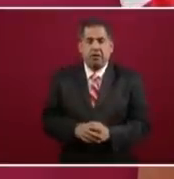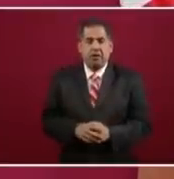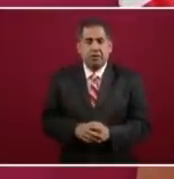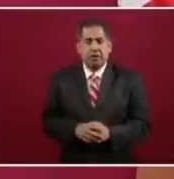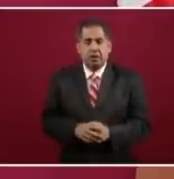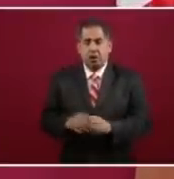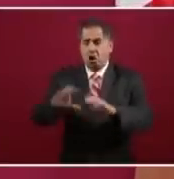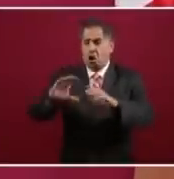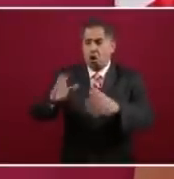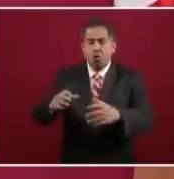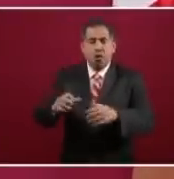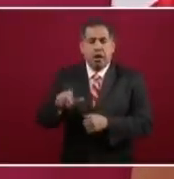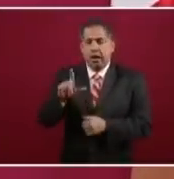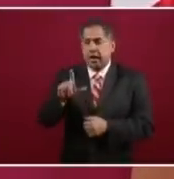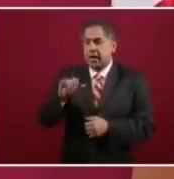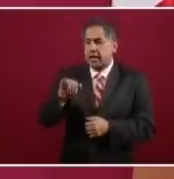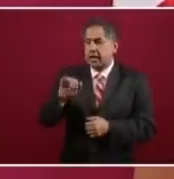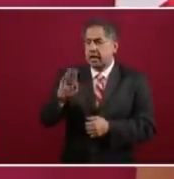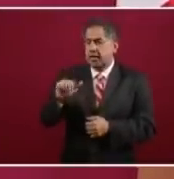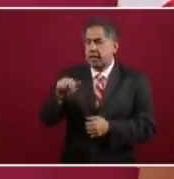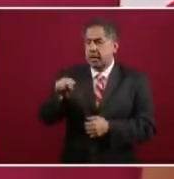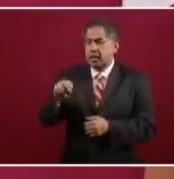la comunidad libanesa